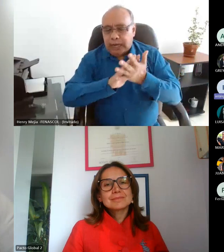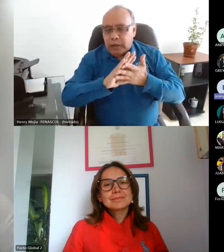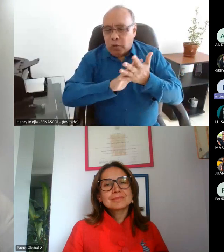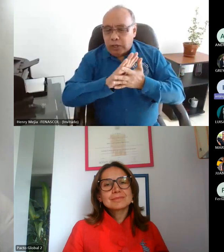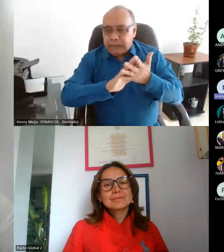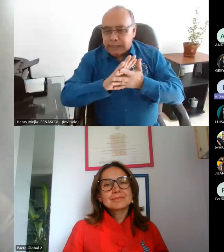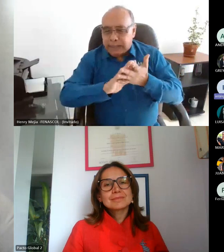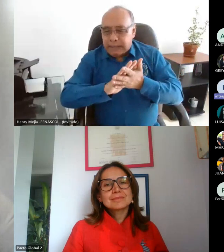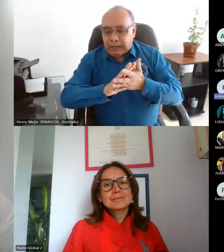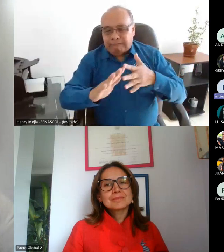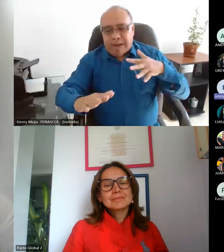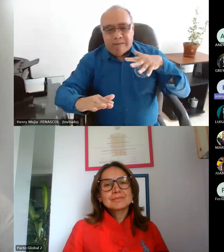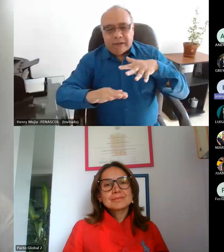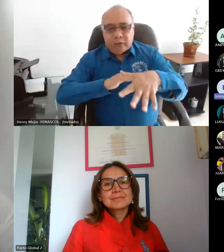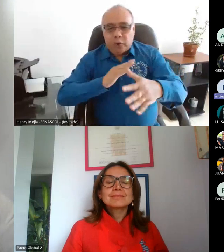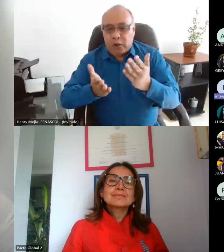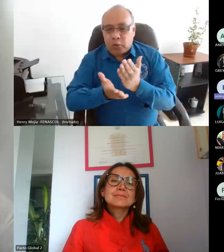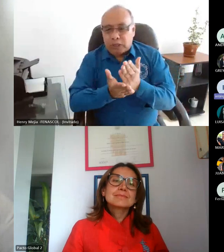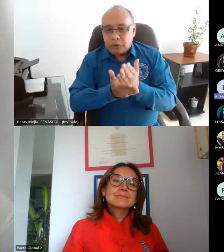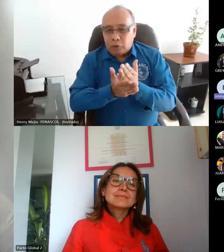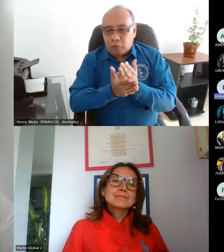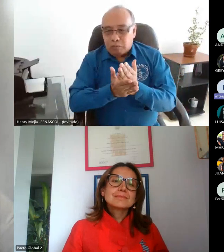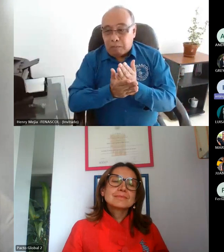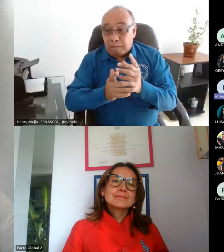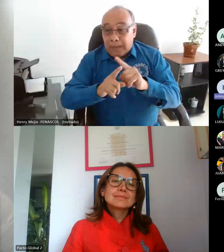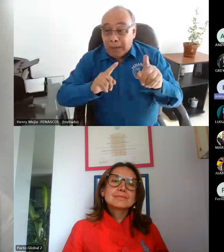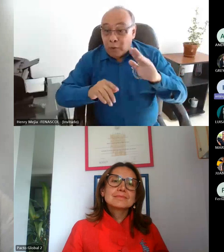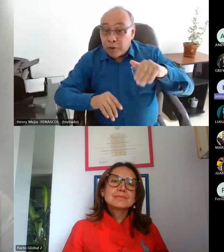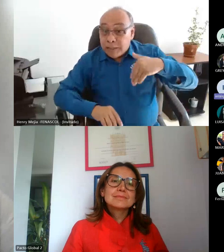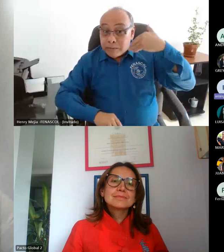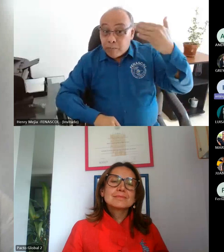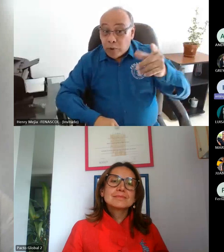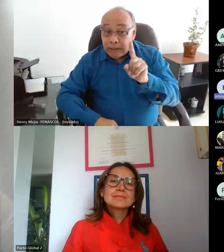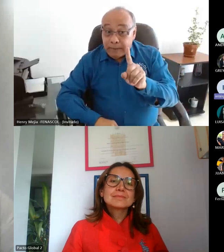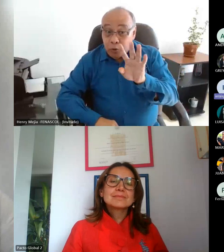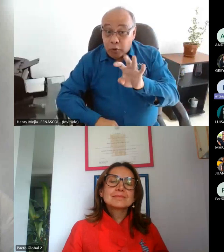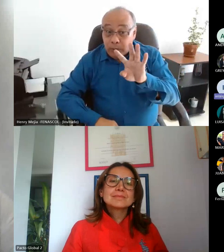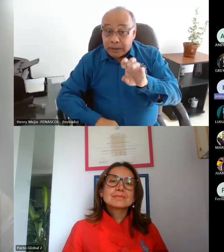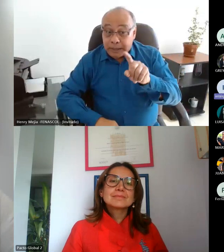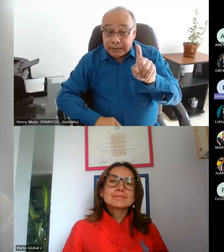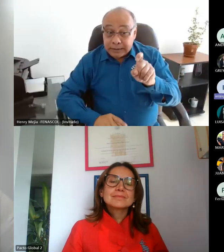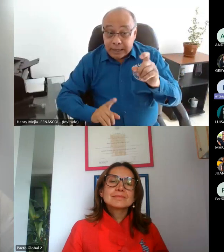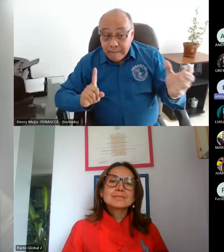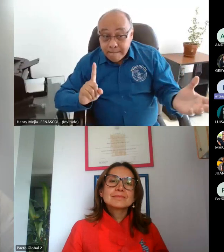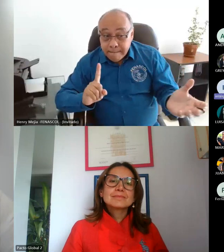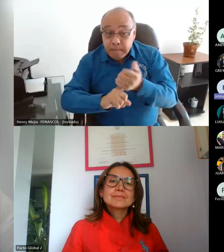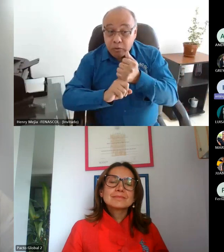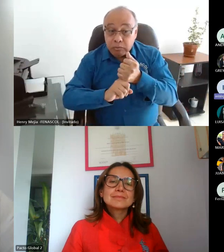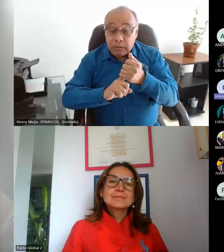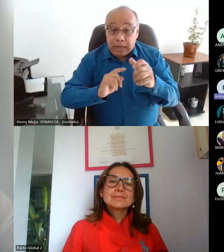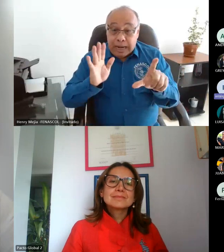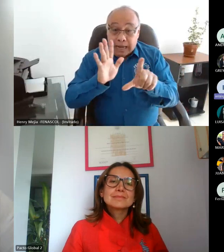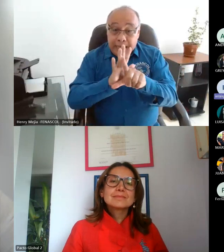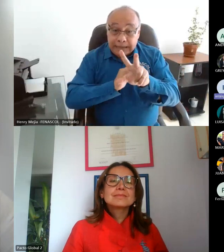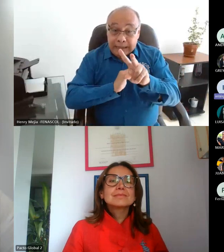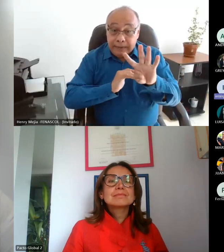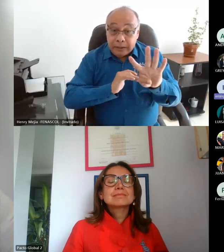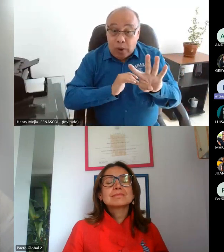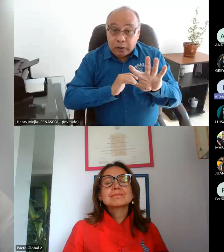eh anteriormente la comunidad sorda vivió un flagelo de la eh prohibición del uso de lengua de